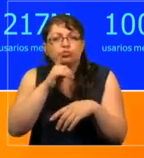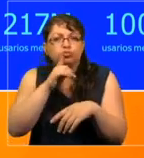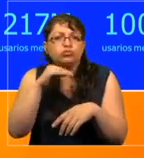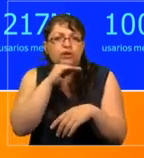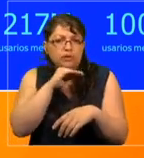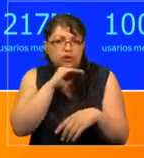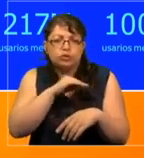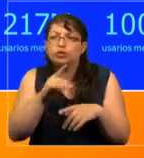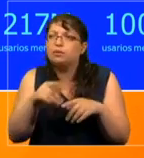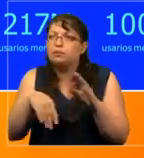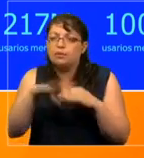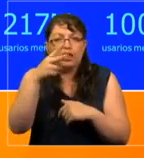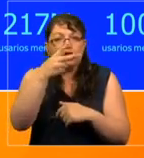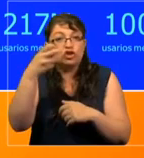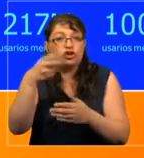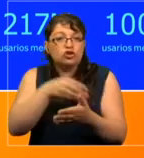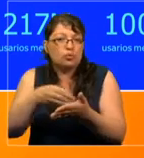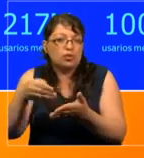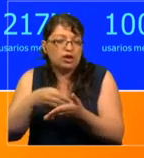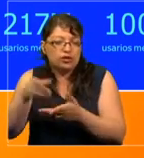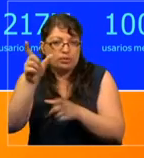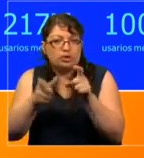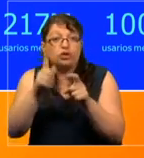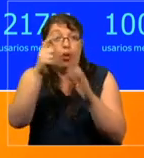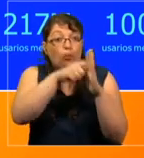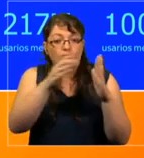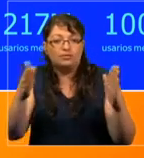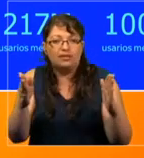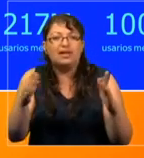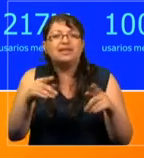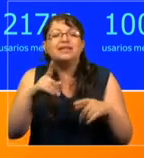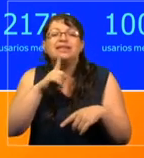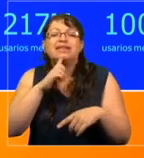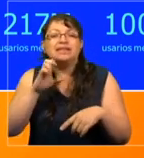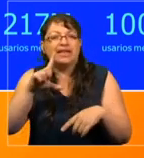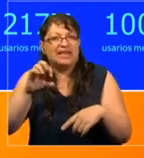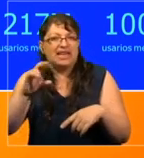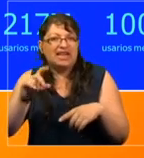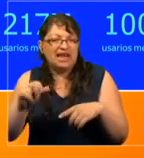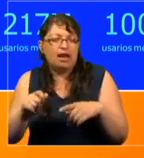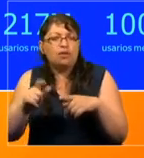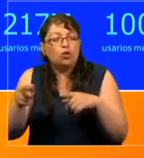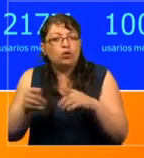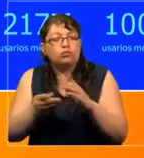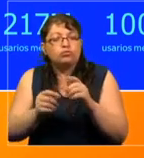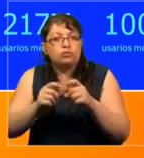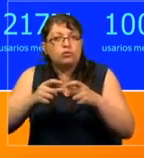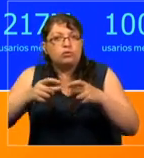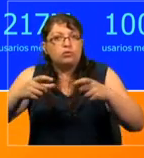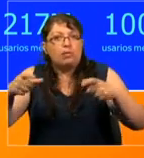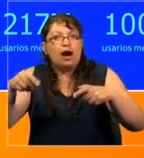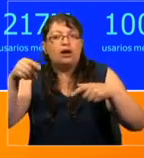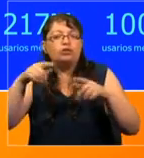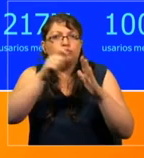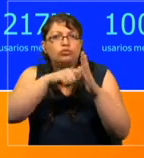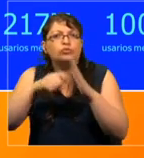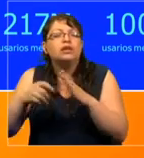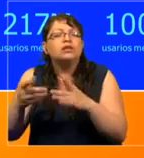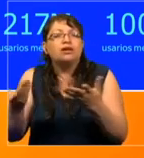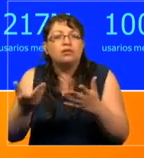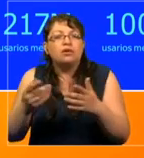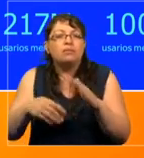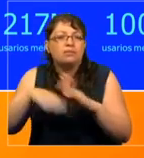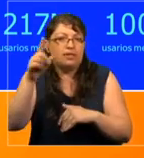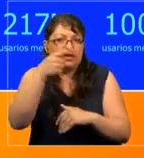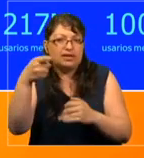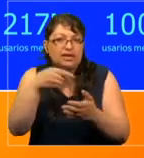de sobre 200 millones de personas mensuales, y Telegram está surgiendo muchísimo en los últimos meses, con más de